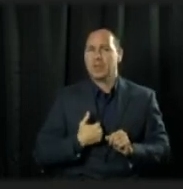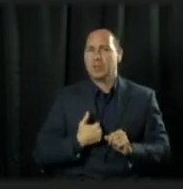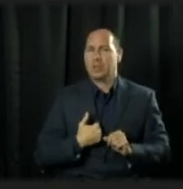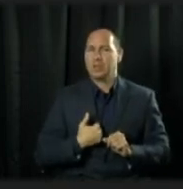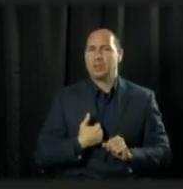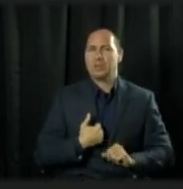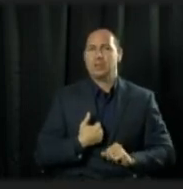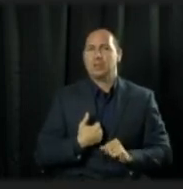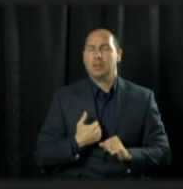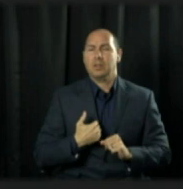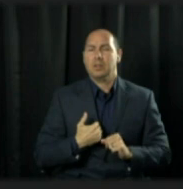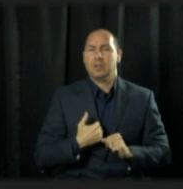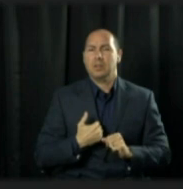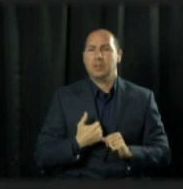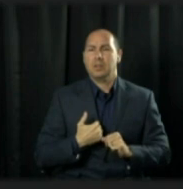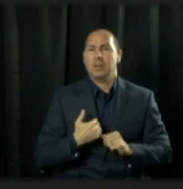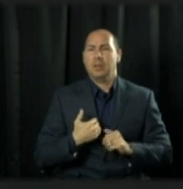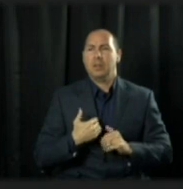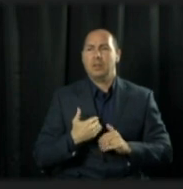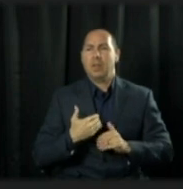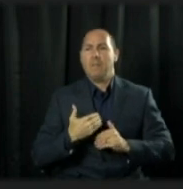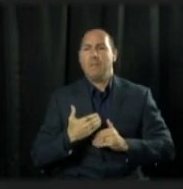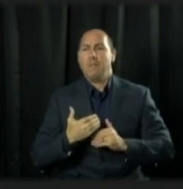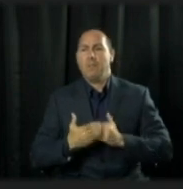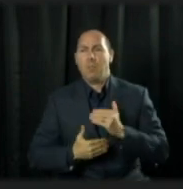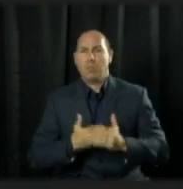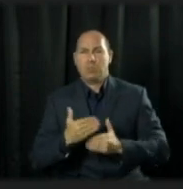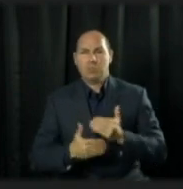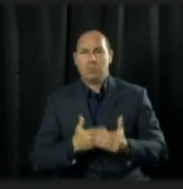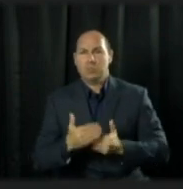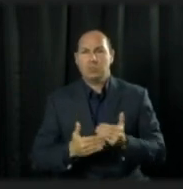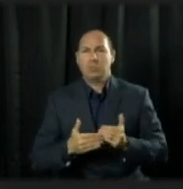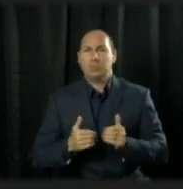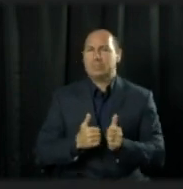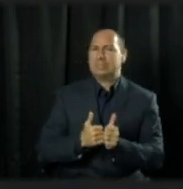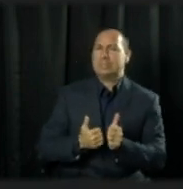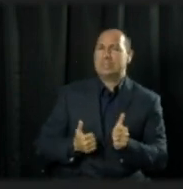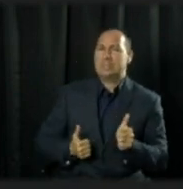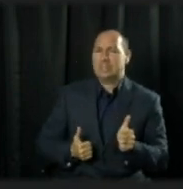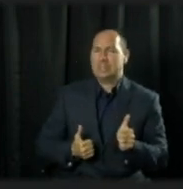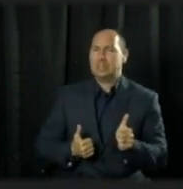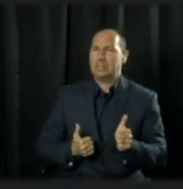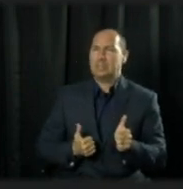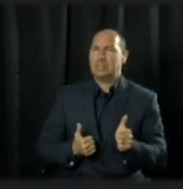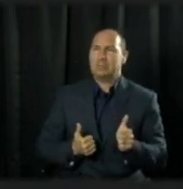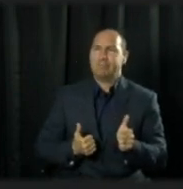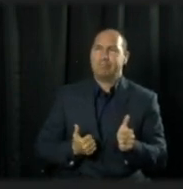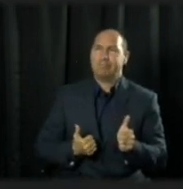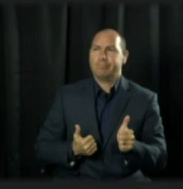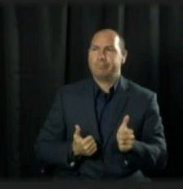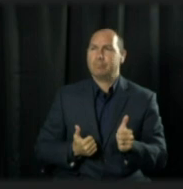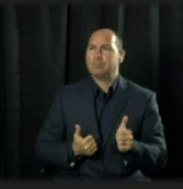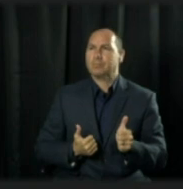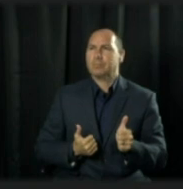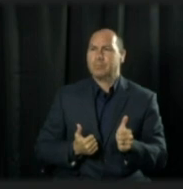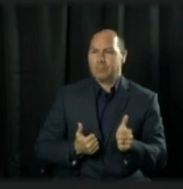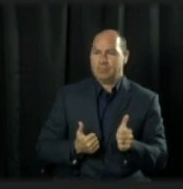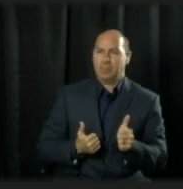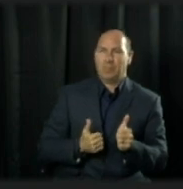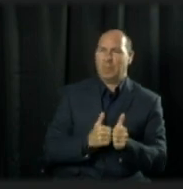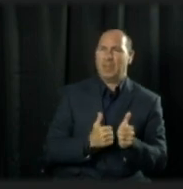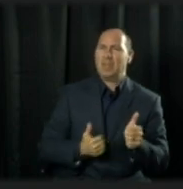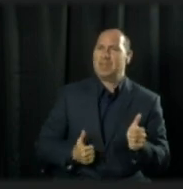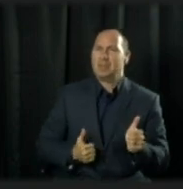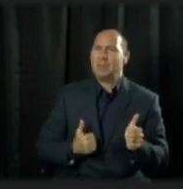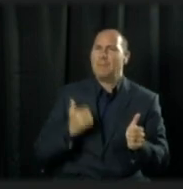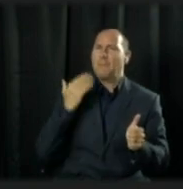los procesos de compras para energía solar han sido retrasados, y cuál es la